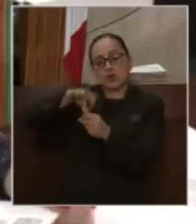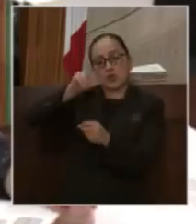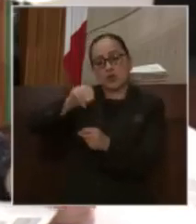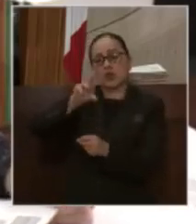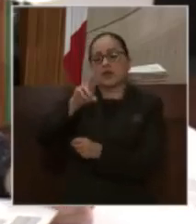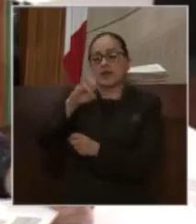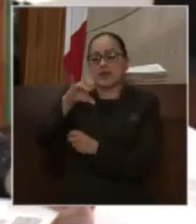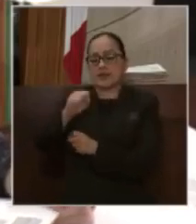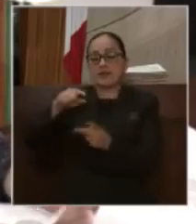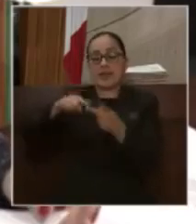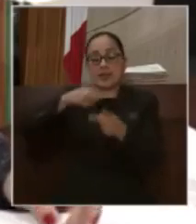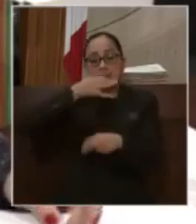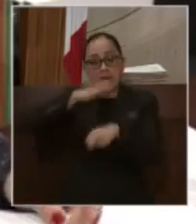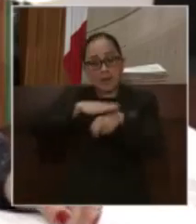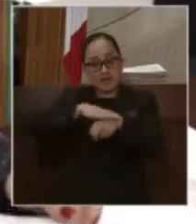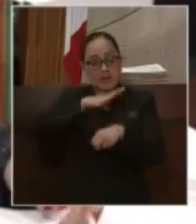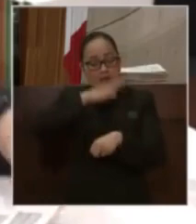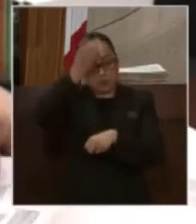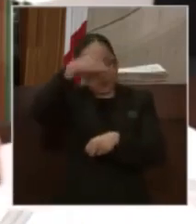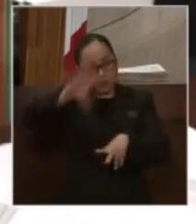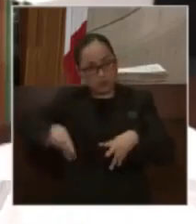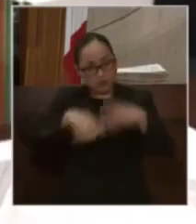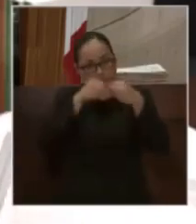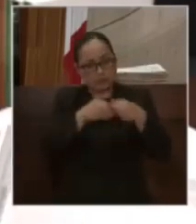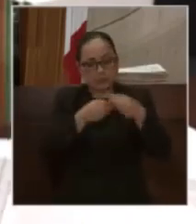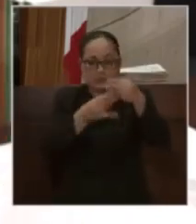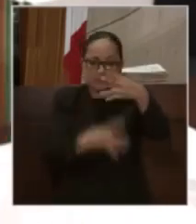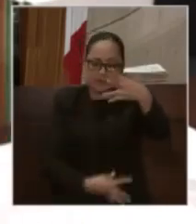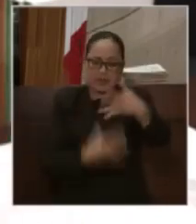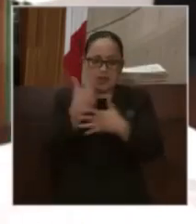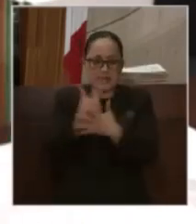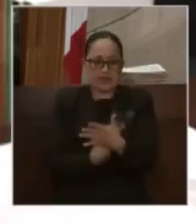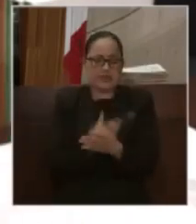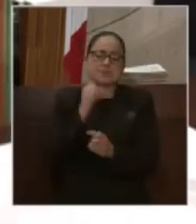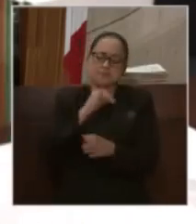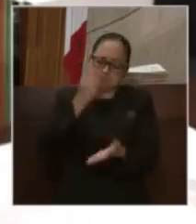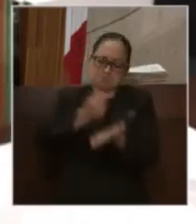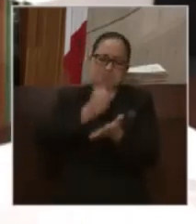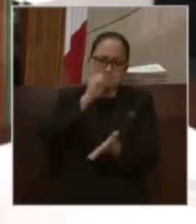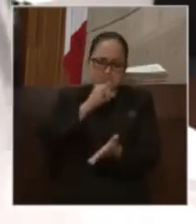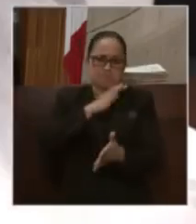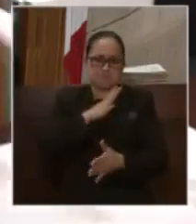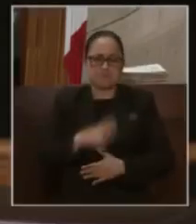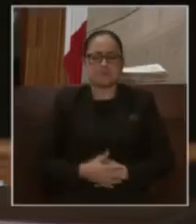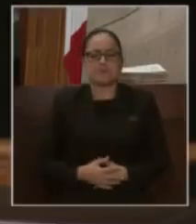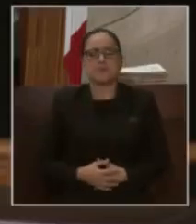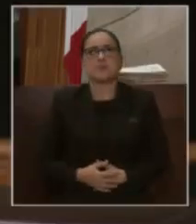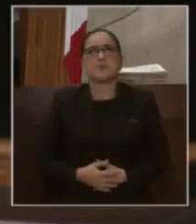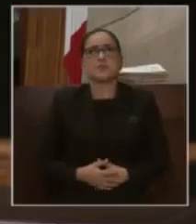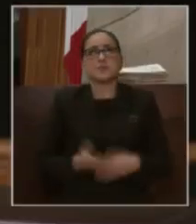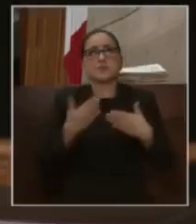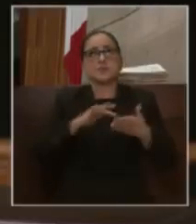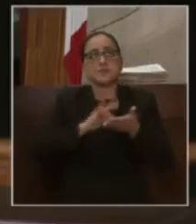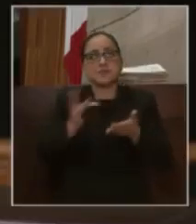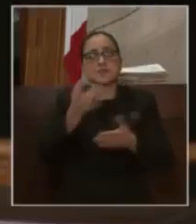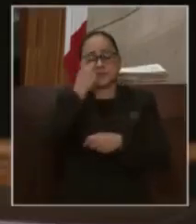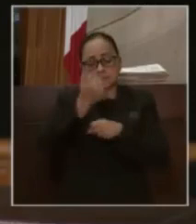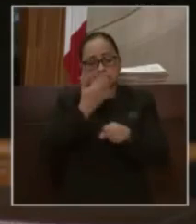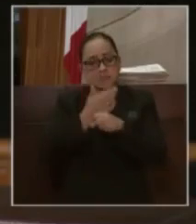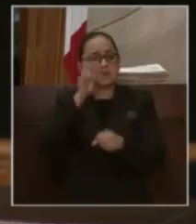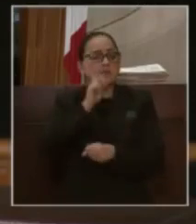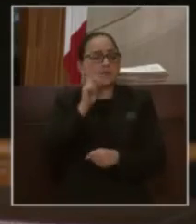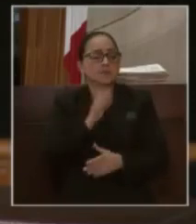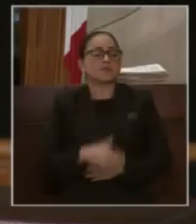Reyes Rodríguez Mondragón, quien anuncia la emisión de un voto particular. Los restantes asuntos de la cuenta fueron aprobados por unanimidad de votos. Gracias,